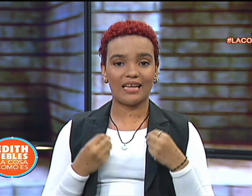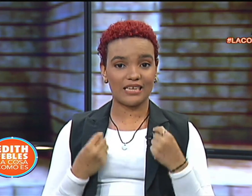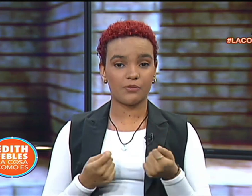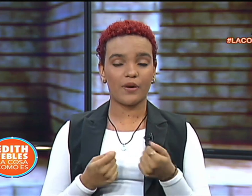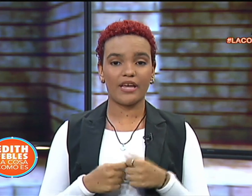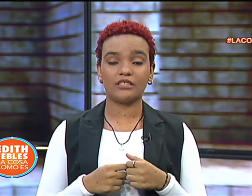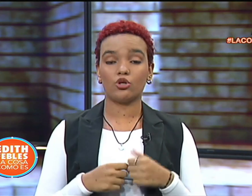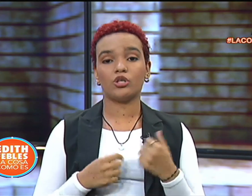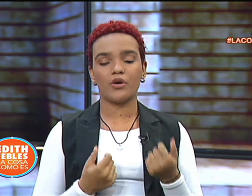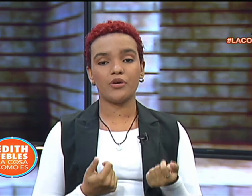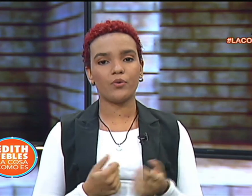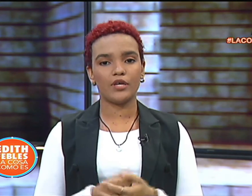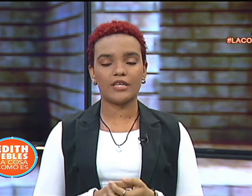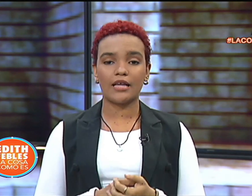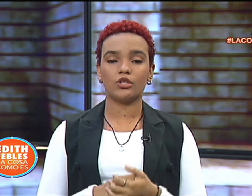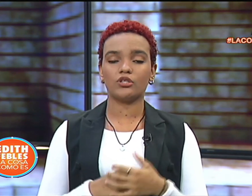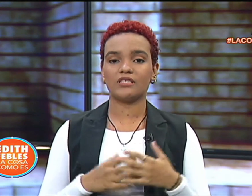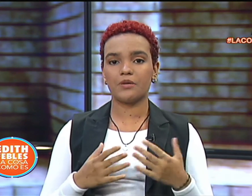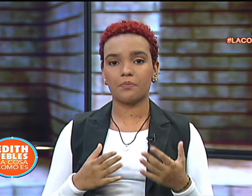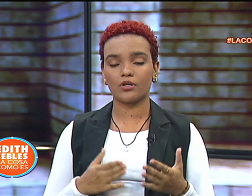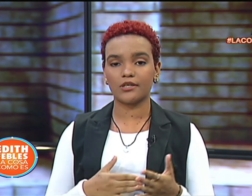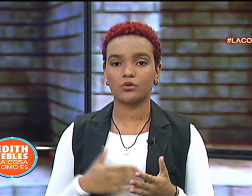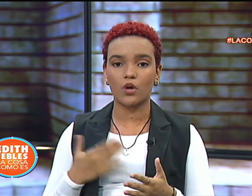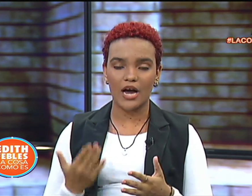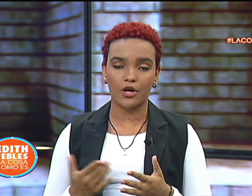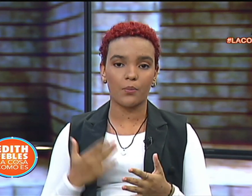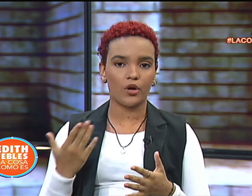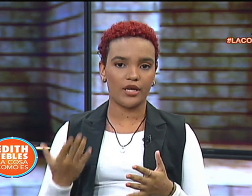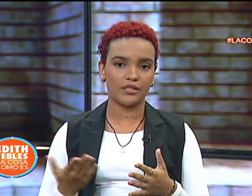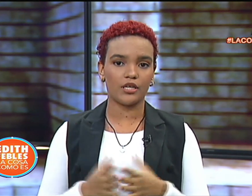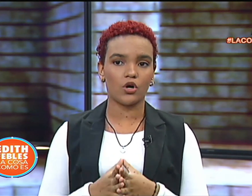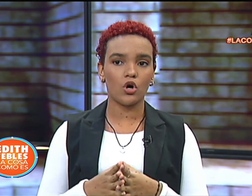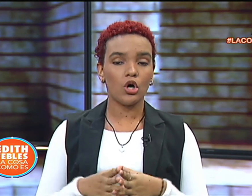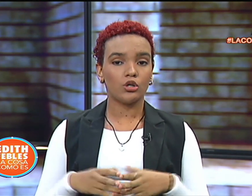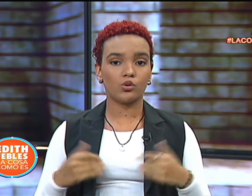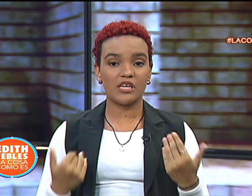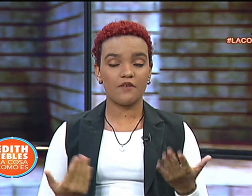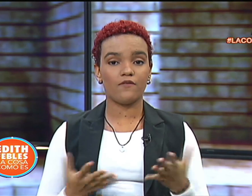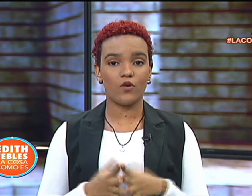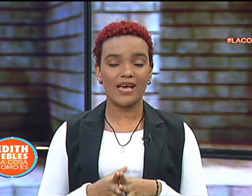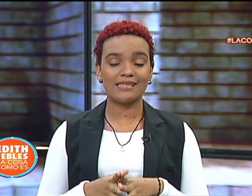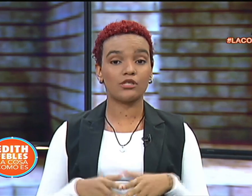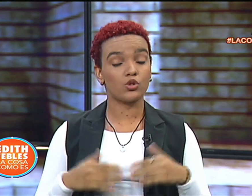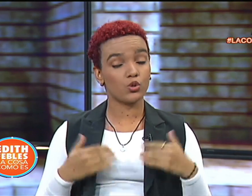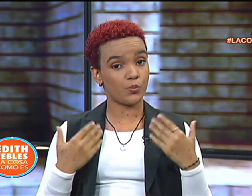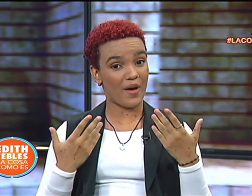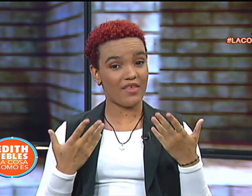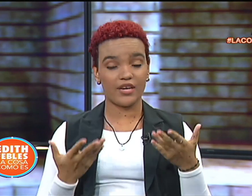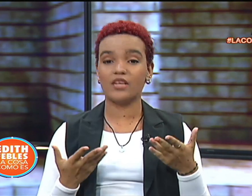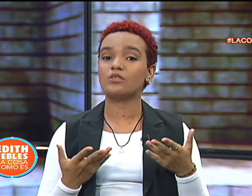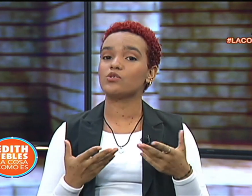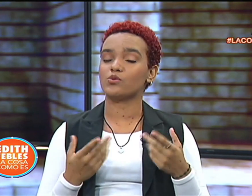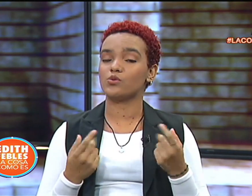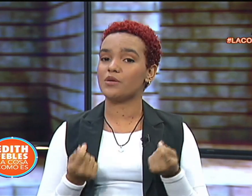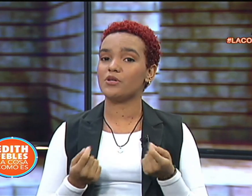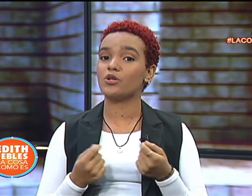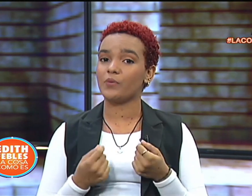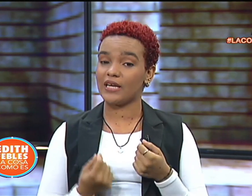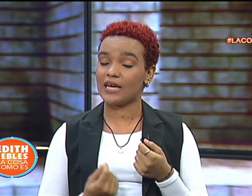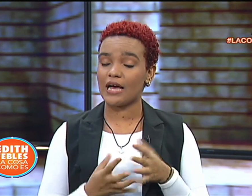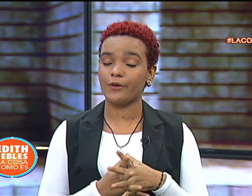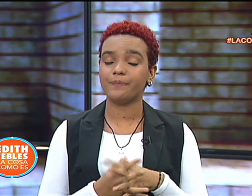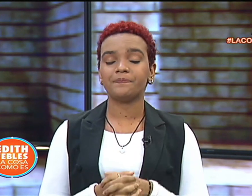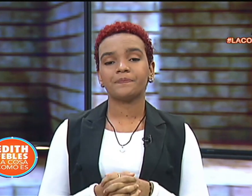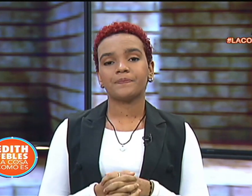dominicana transparente donde no haya impunidad donde sin importar tu cargo político tus influencias tus padrinos un término